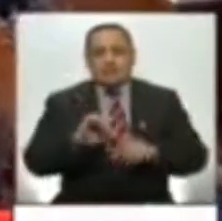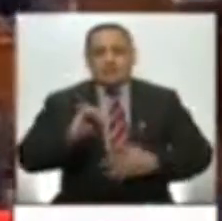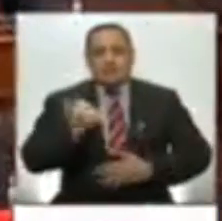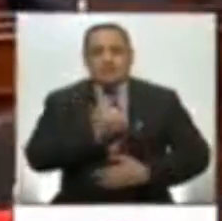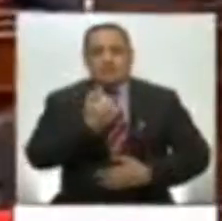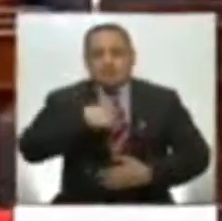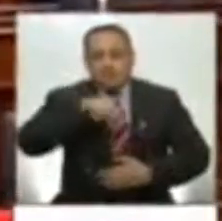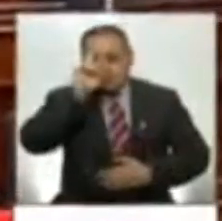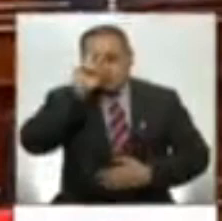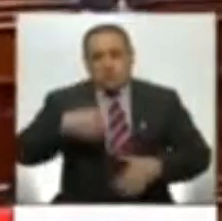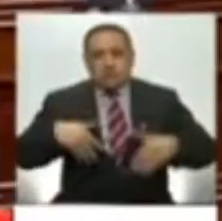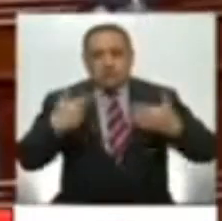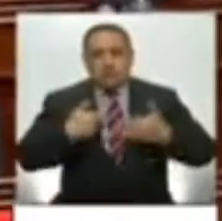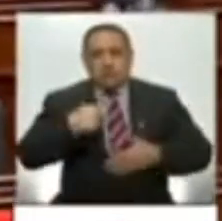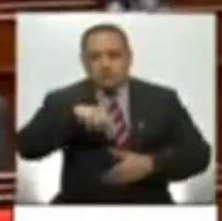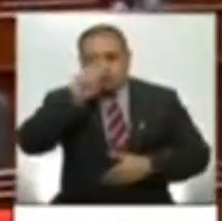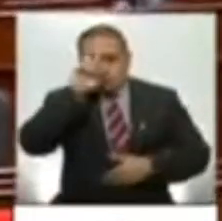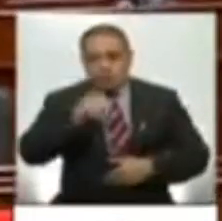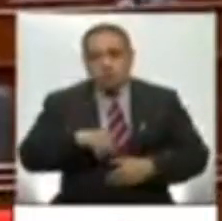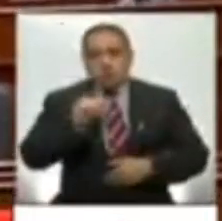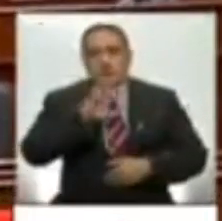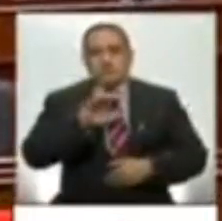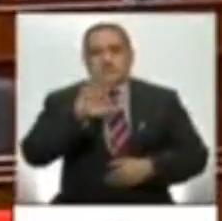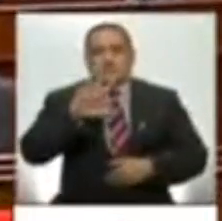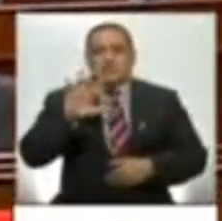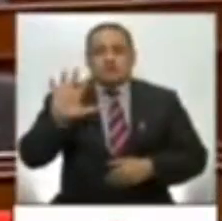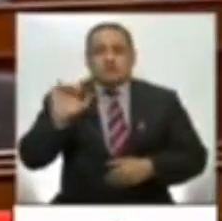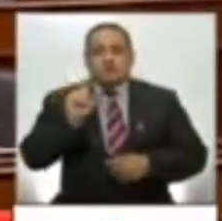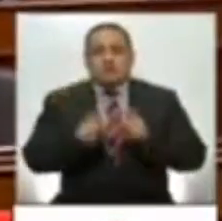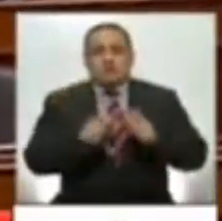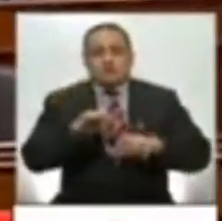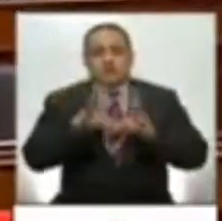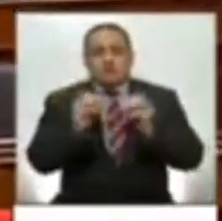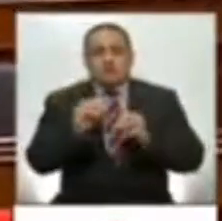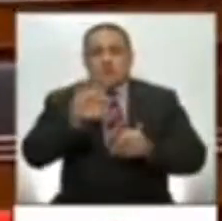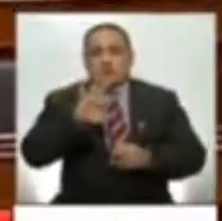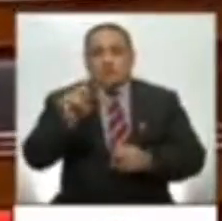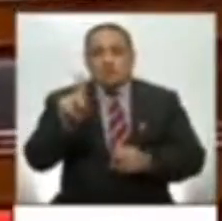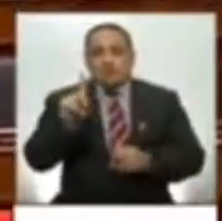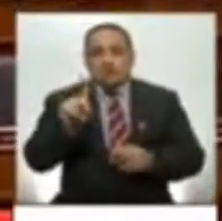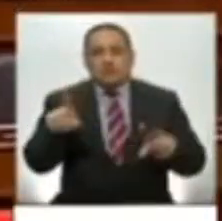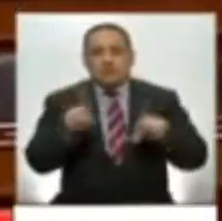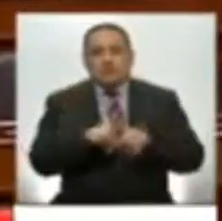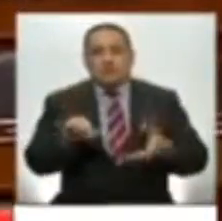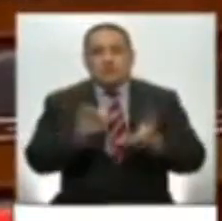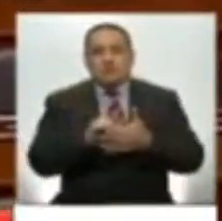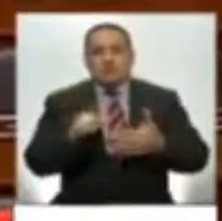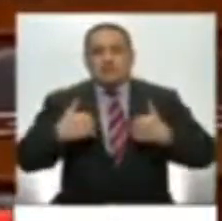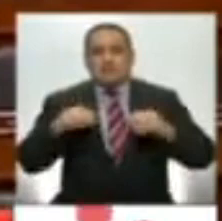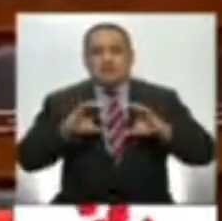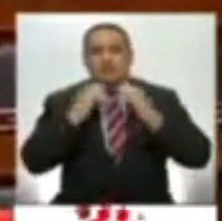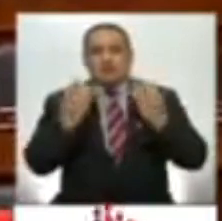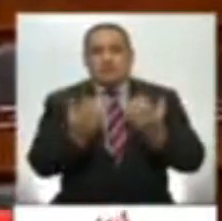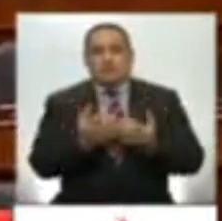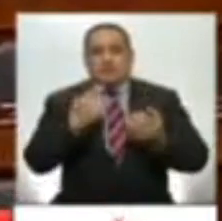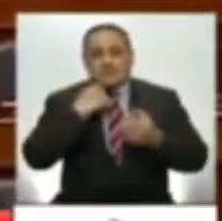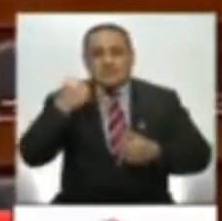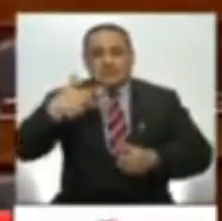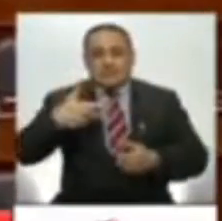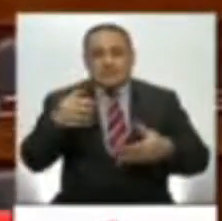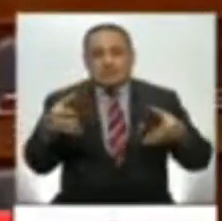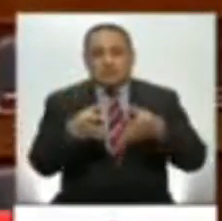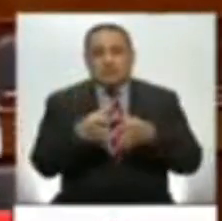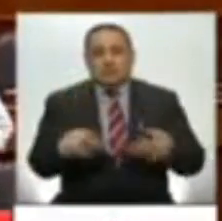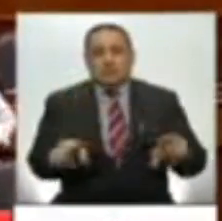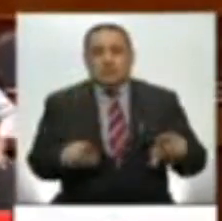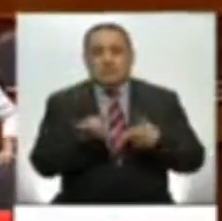y Podemos Perú con 5 integrantes cada uno, en total 41 sería los congresistas de este tercer grupo